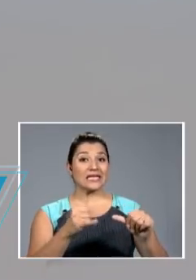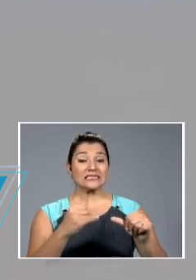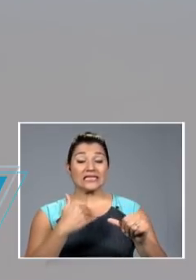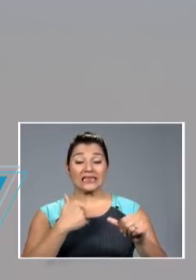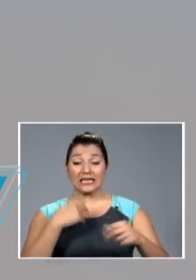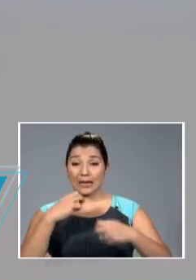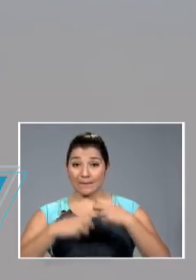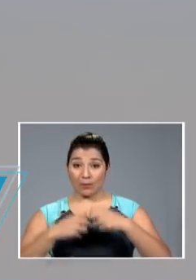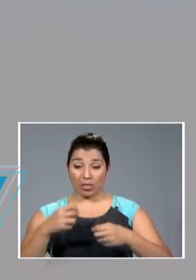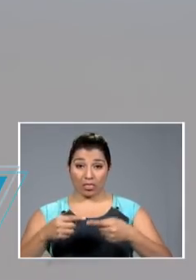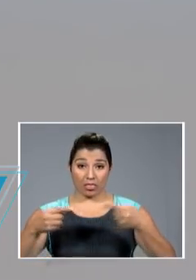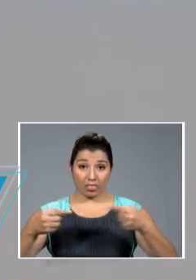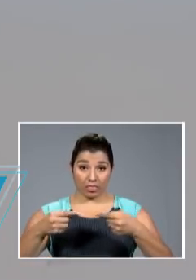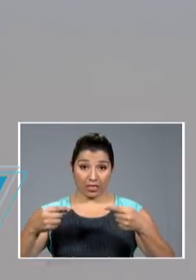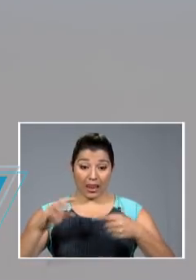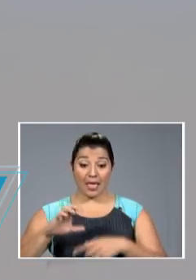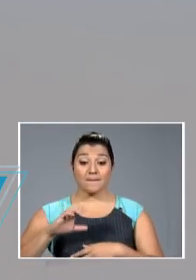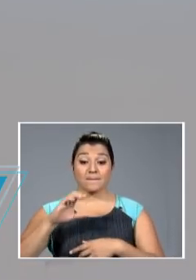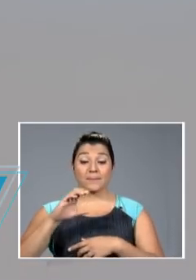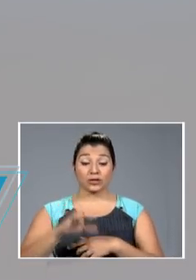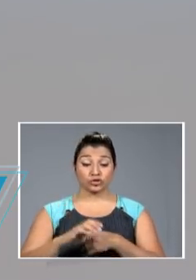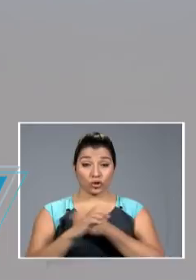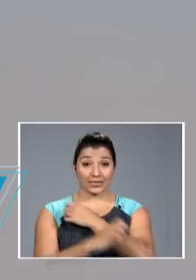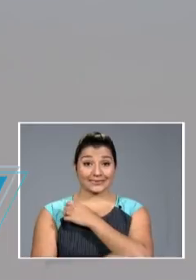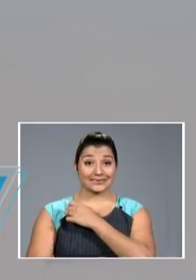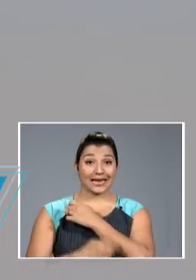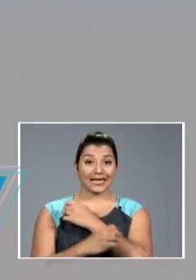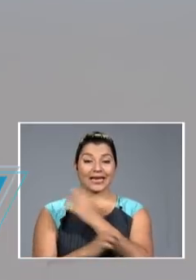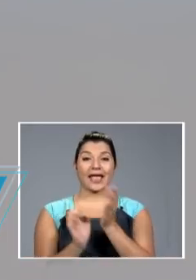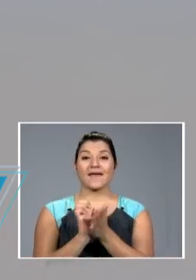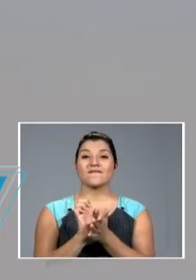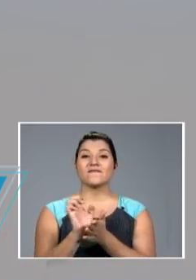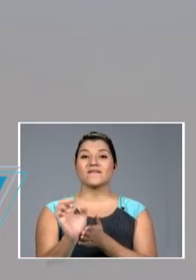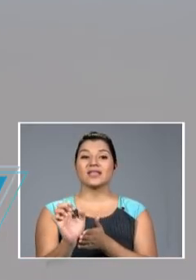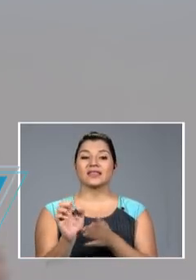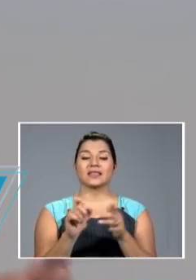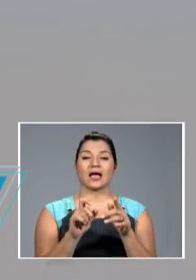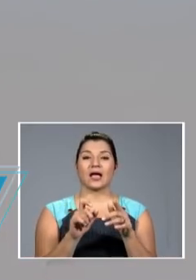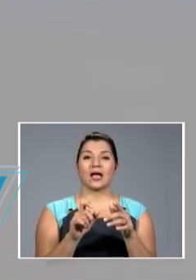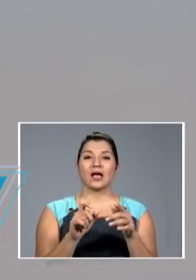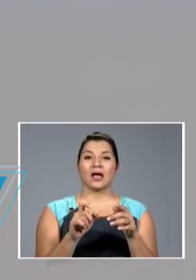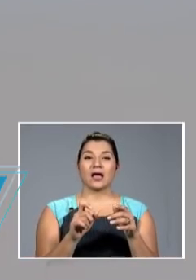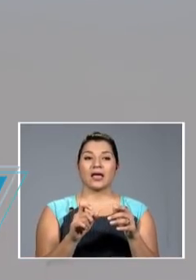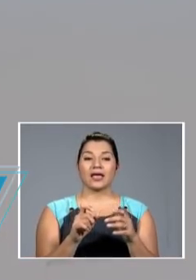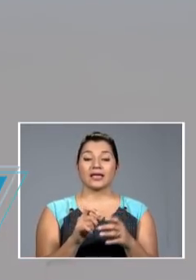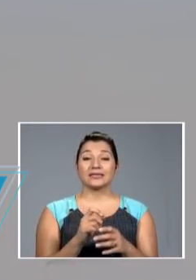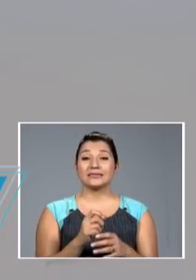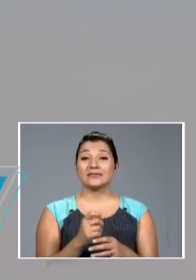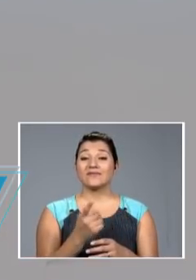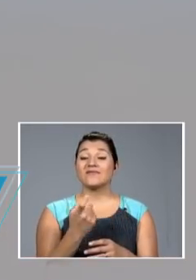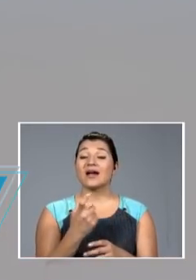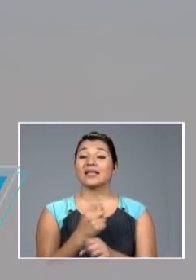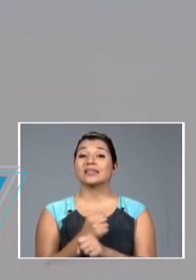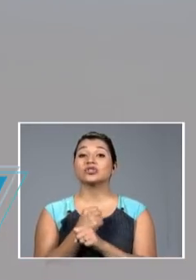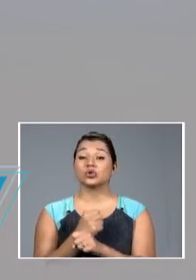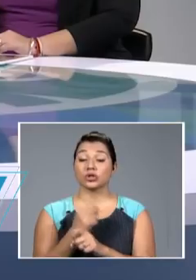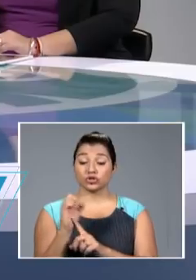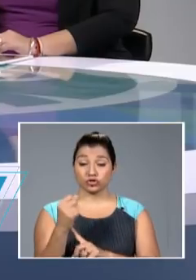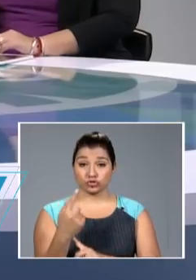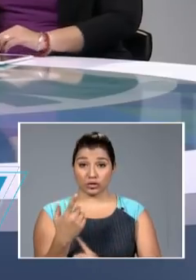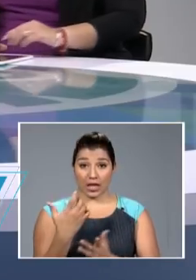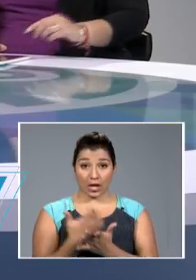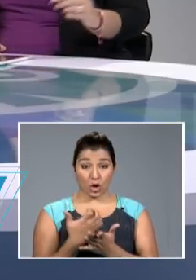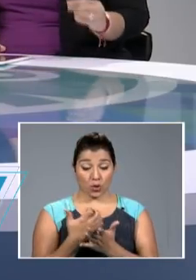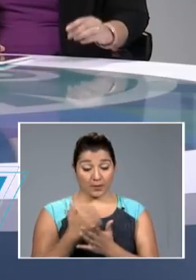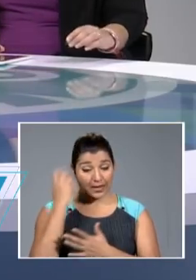inversión extranjera evita, hasta donde puede ser posible, lugares donde haya una gran inseguridad social,